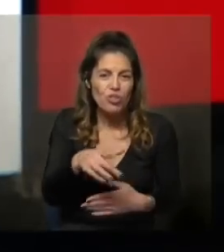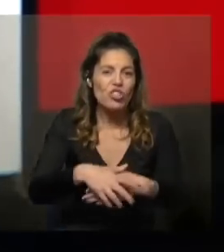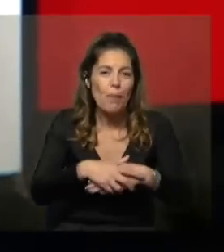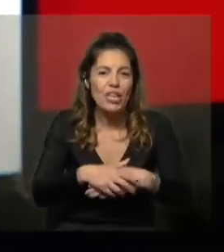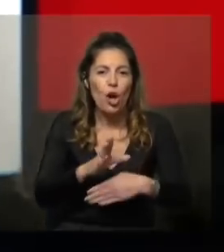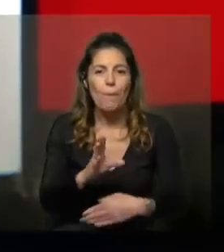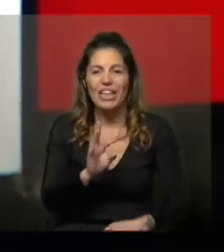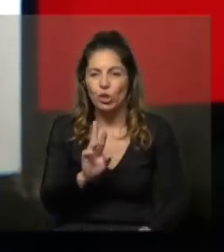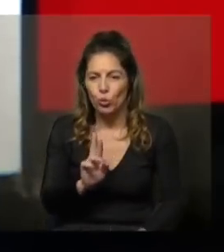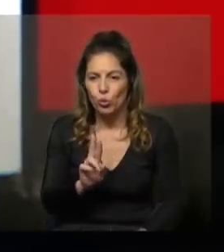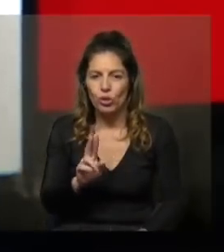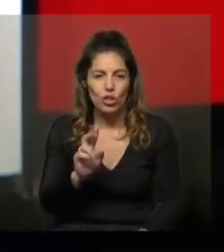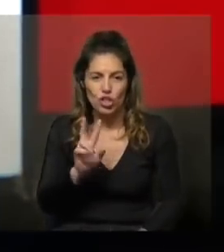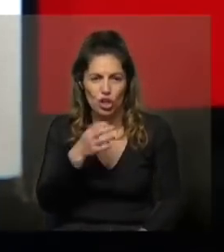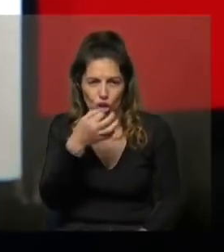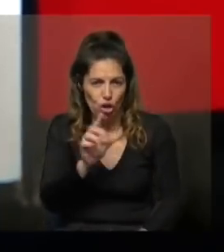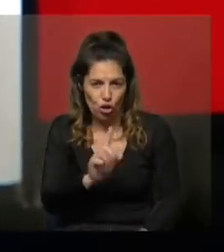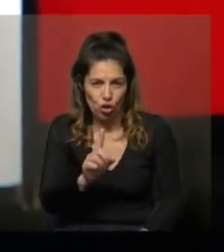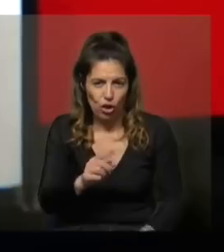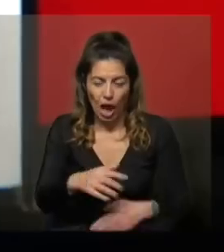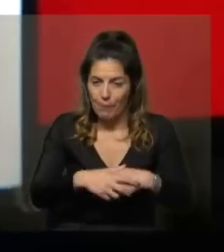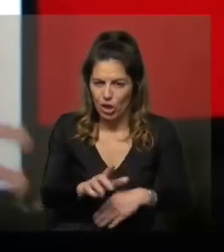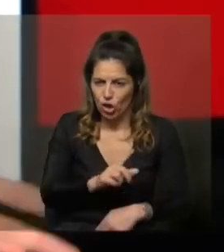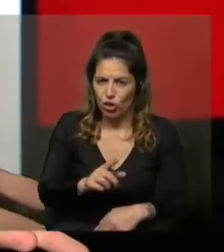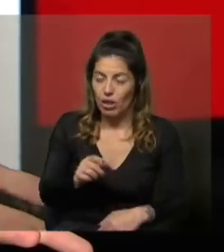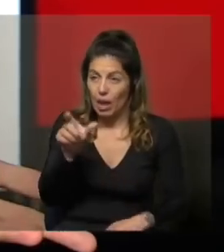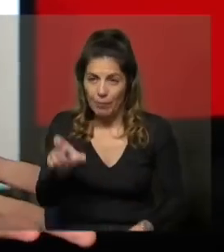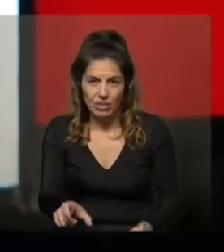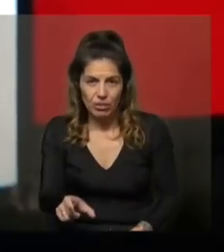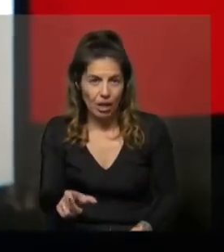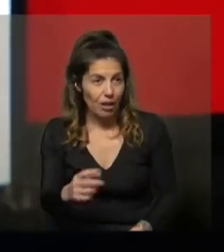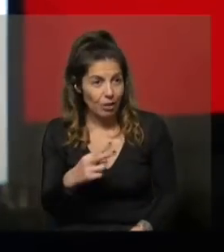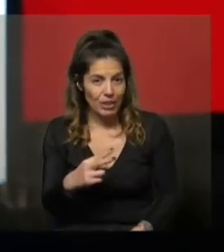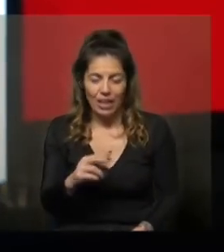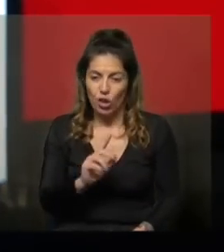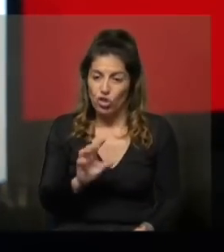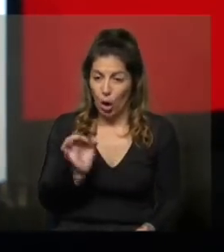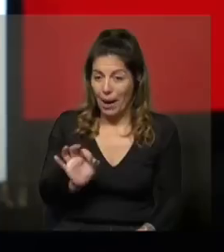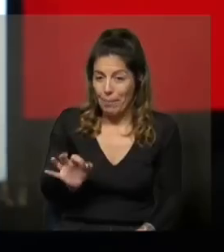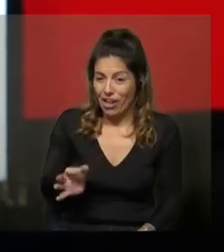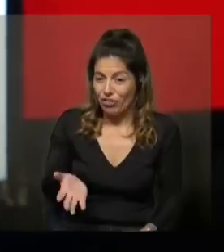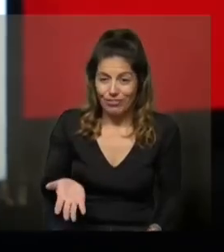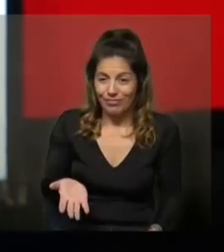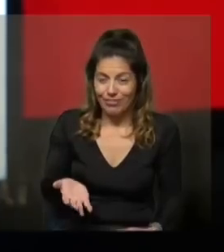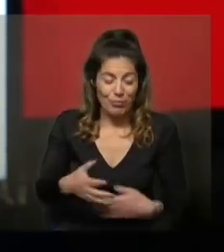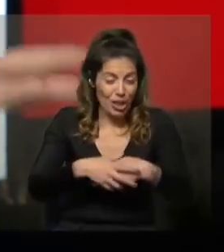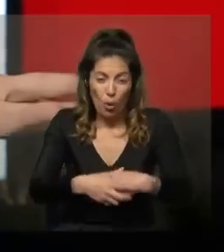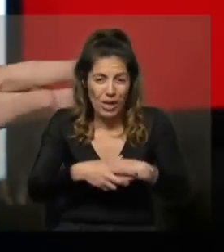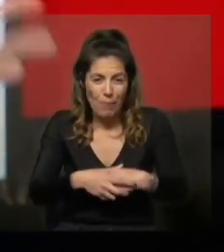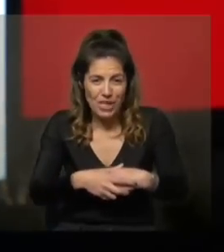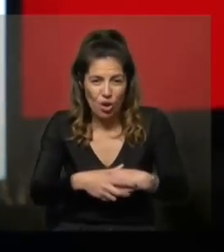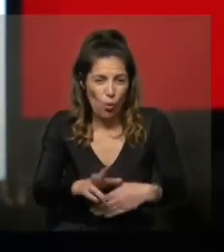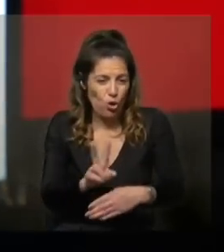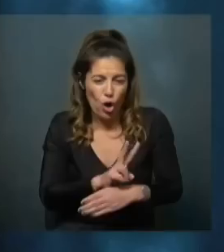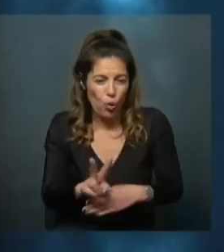Pedro digo no no soy para nada Yo soy hermano porque a un amigo uno lo cuida